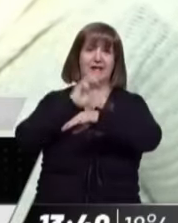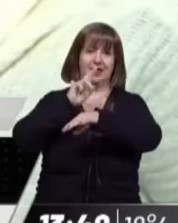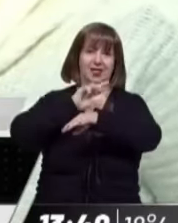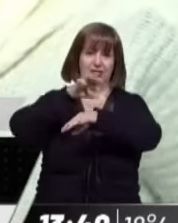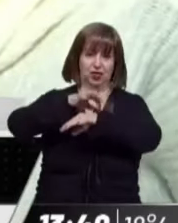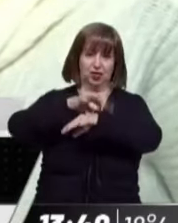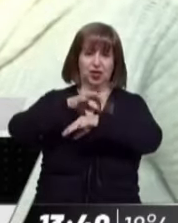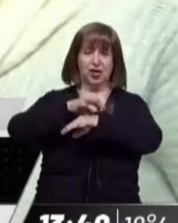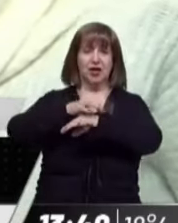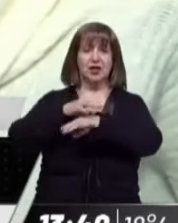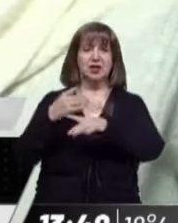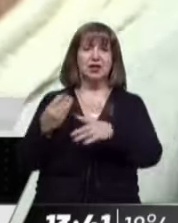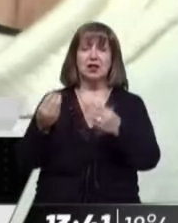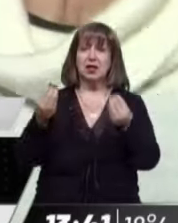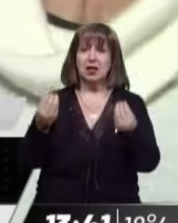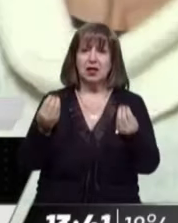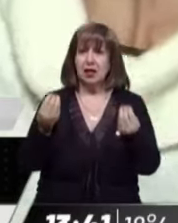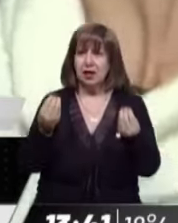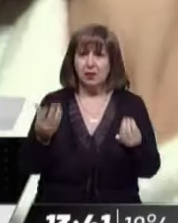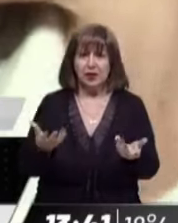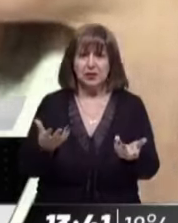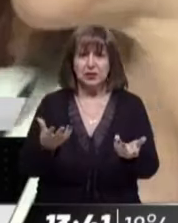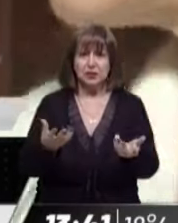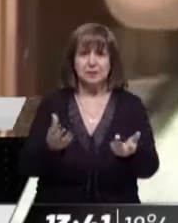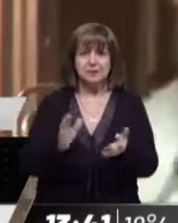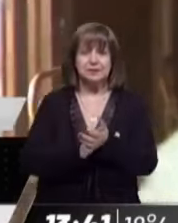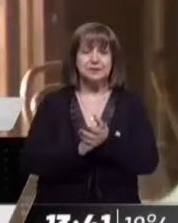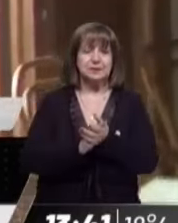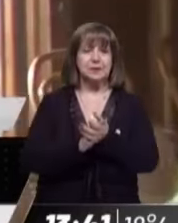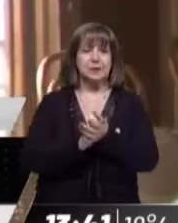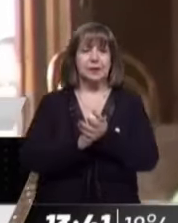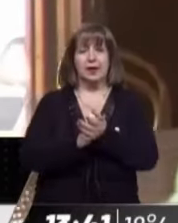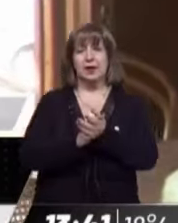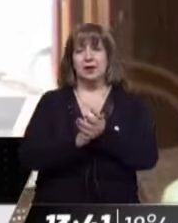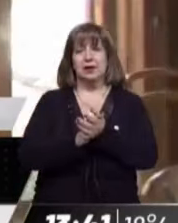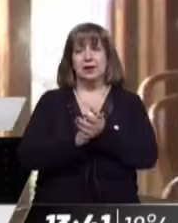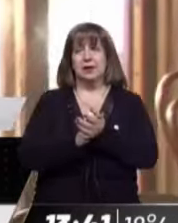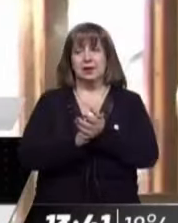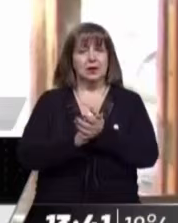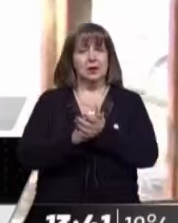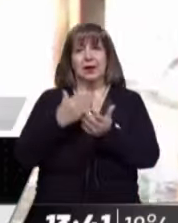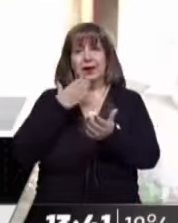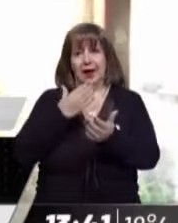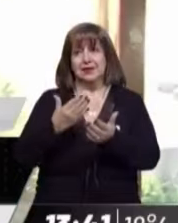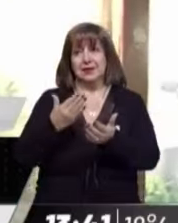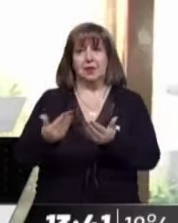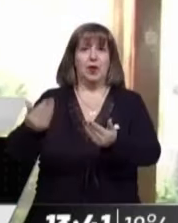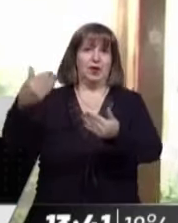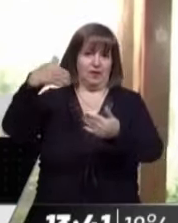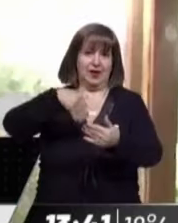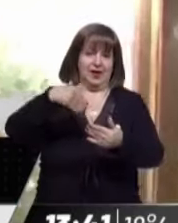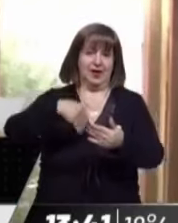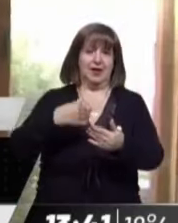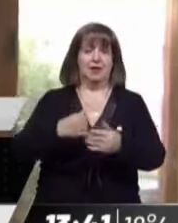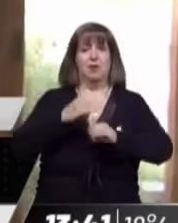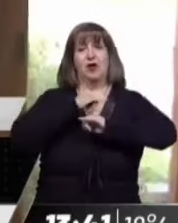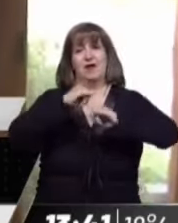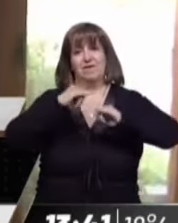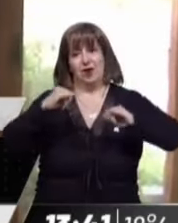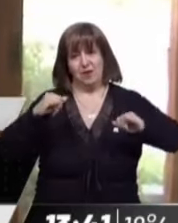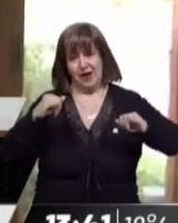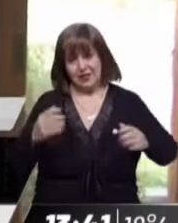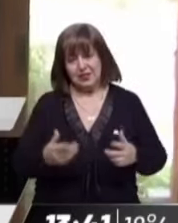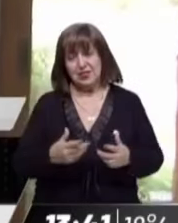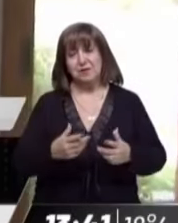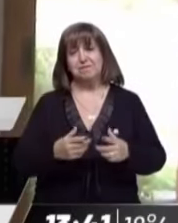de la asociación y esto les pasa No sí gracias por darnos la oportunidad de poder difundirlo para nosotros de sueño